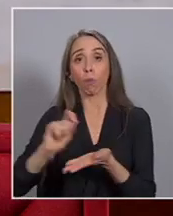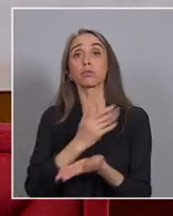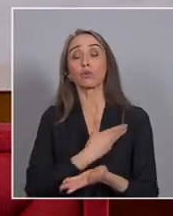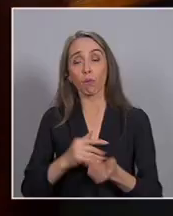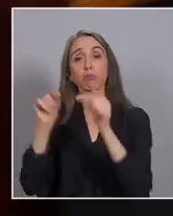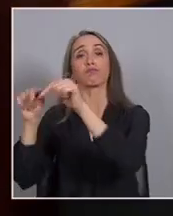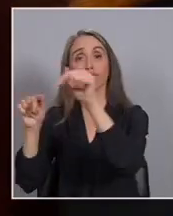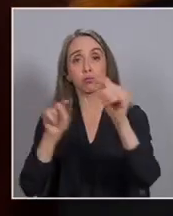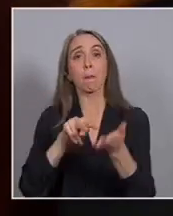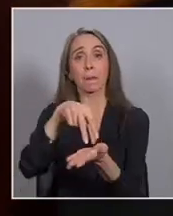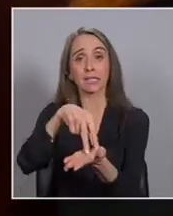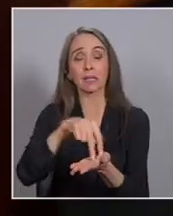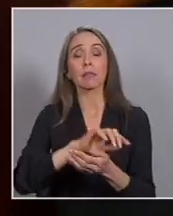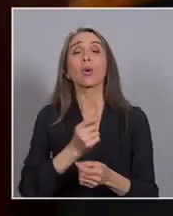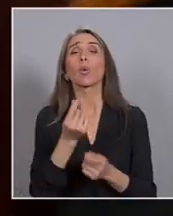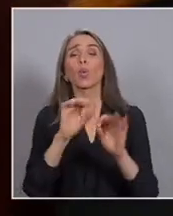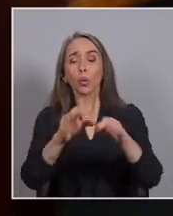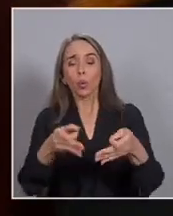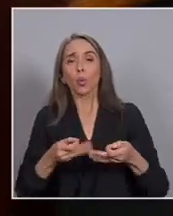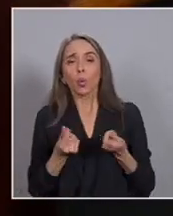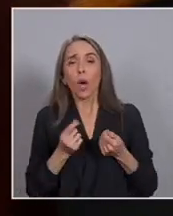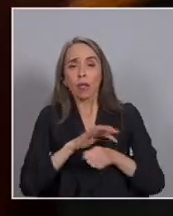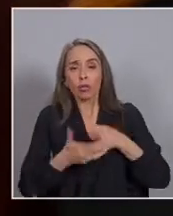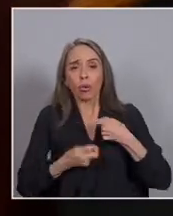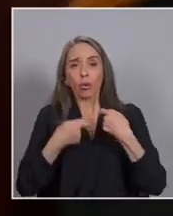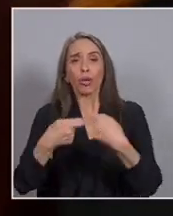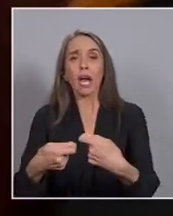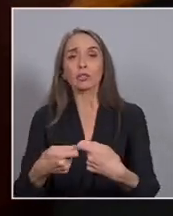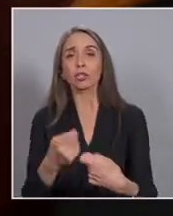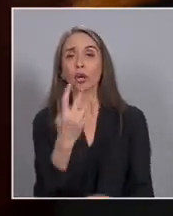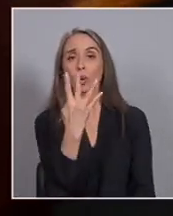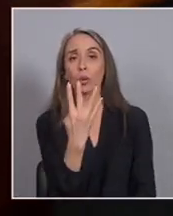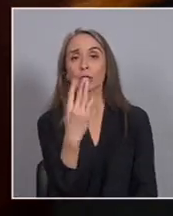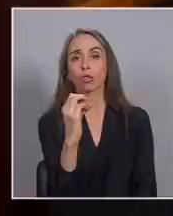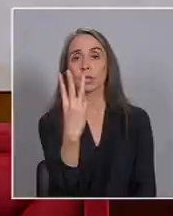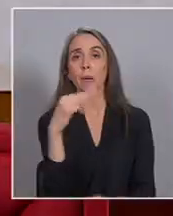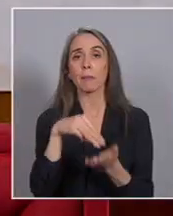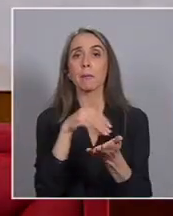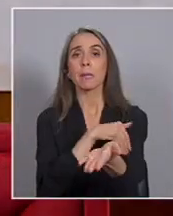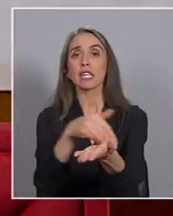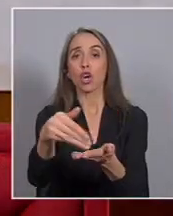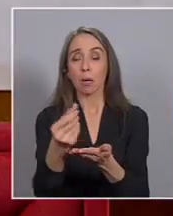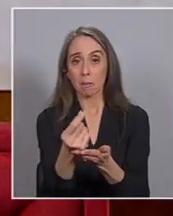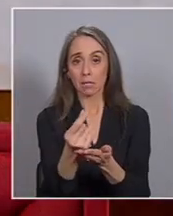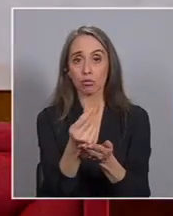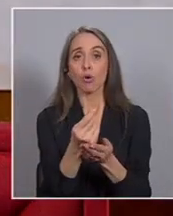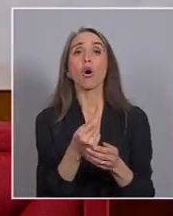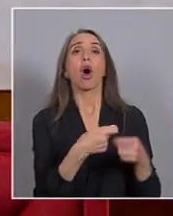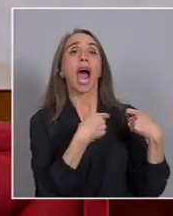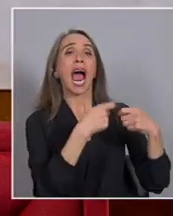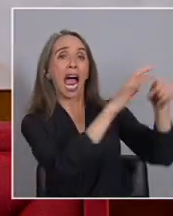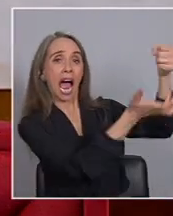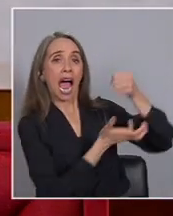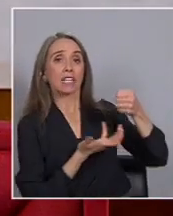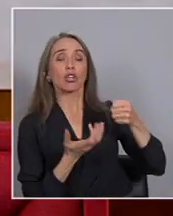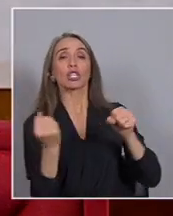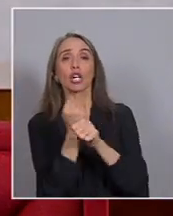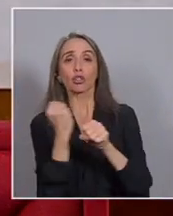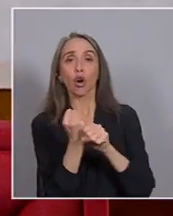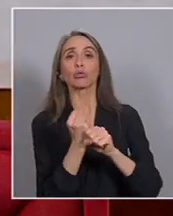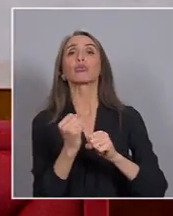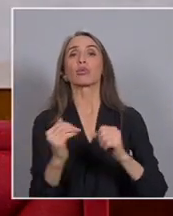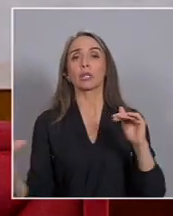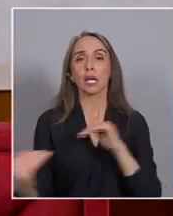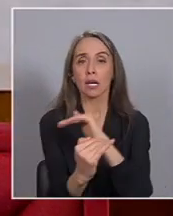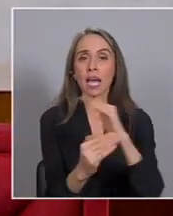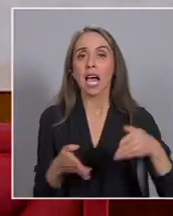inversión contemplada alcanza a 403 mil millones de pesos y está siendo destinada a dotar de infraestructura, conectividad y